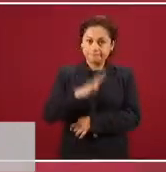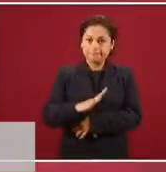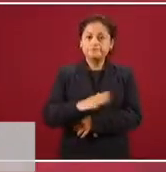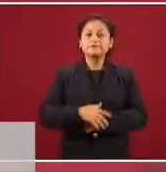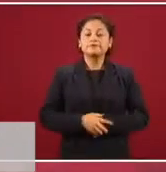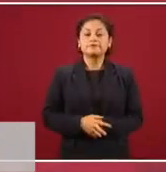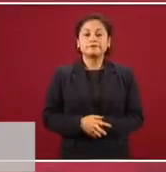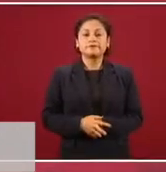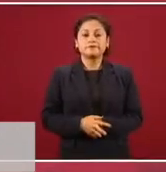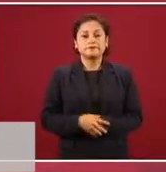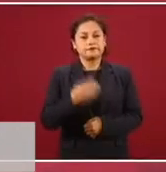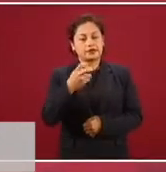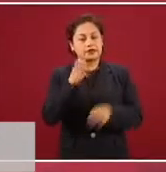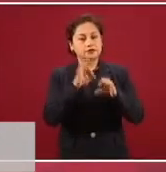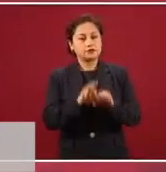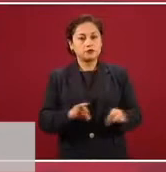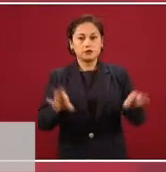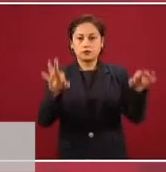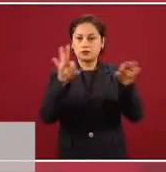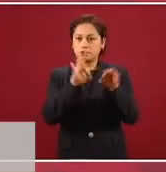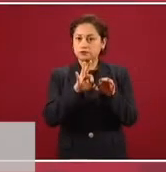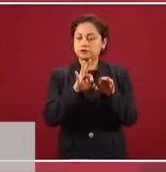abusos con los transportistas.